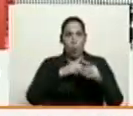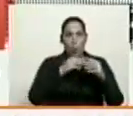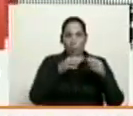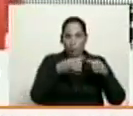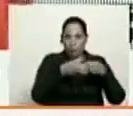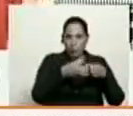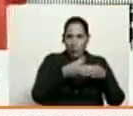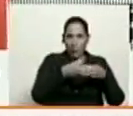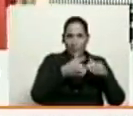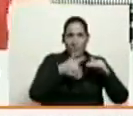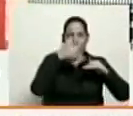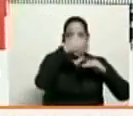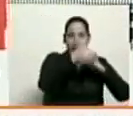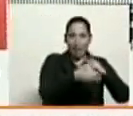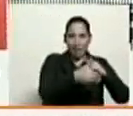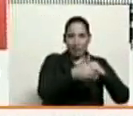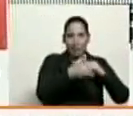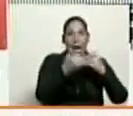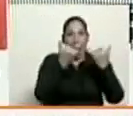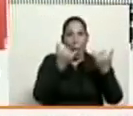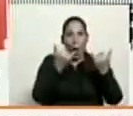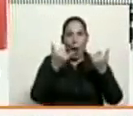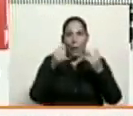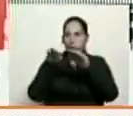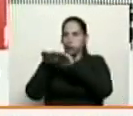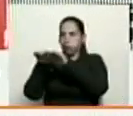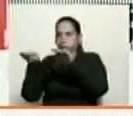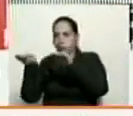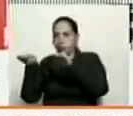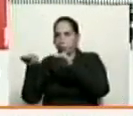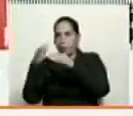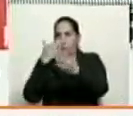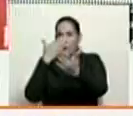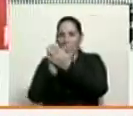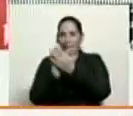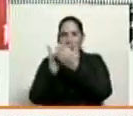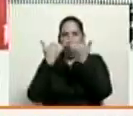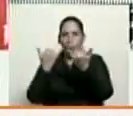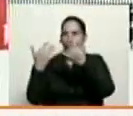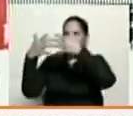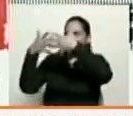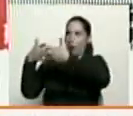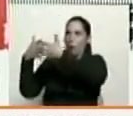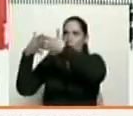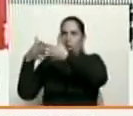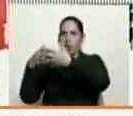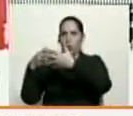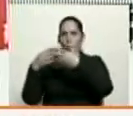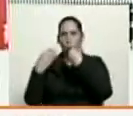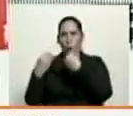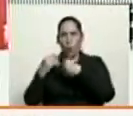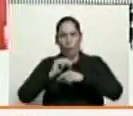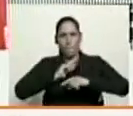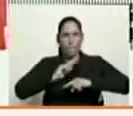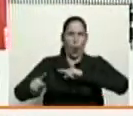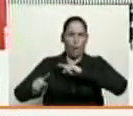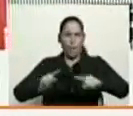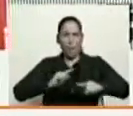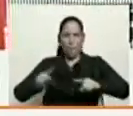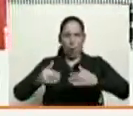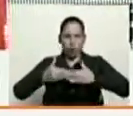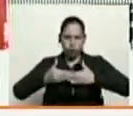del escenario al escenario, y aparece Estados Unidos como el que dirige